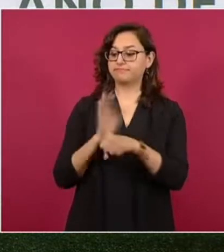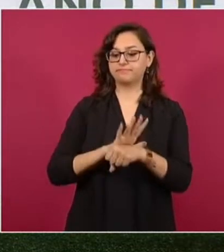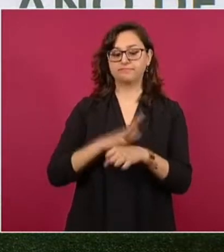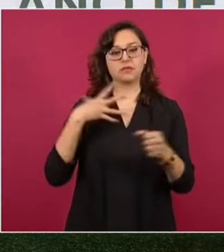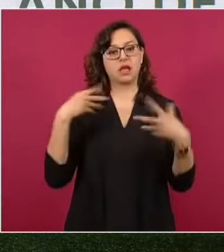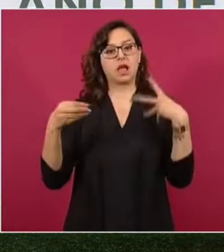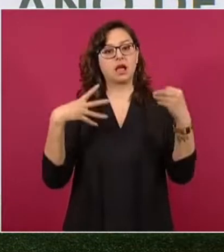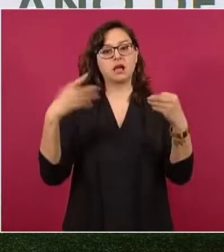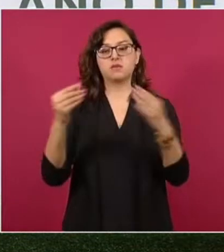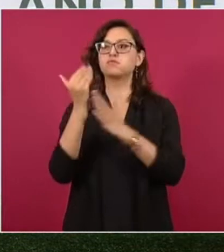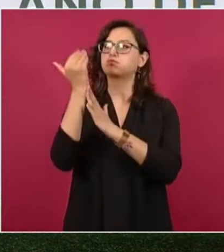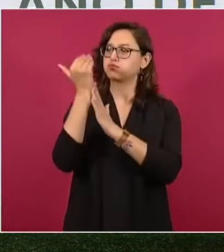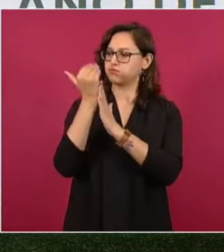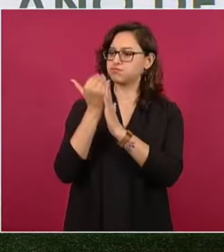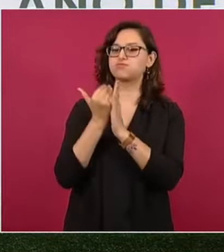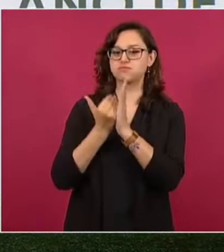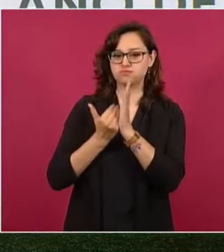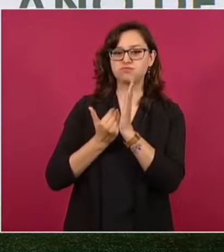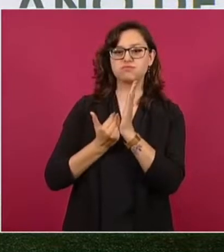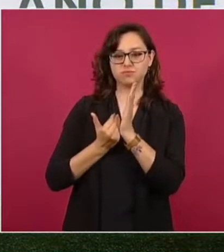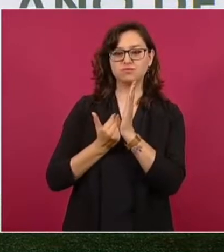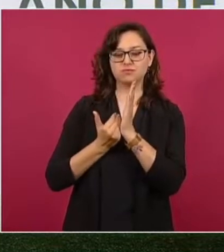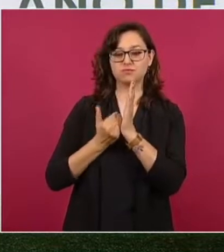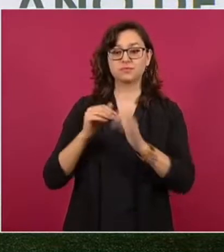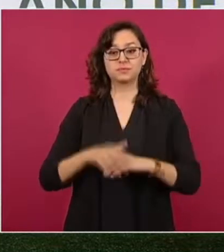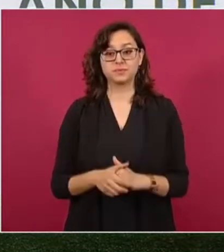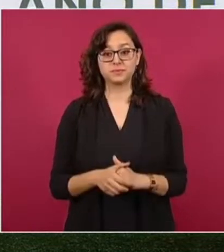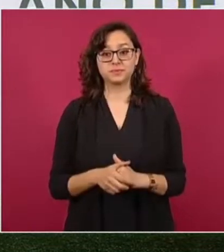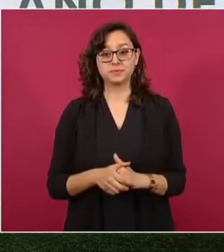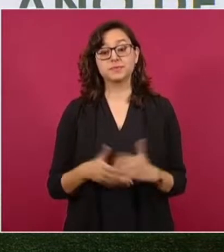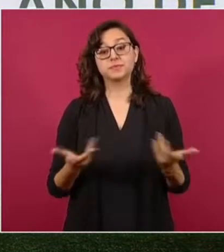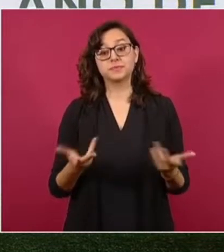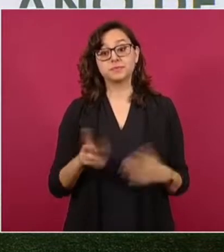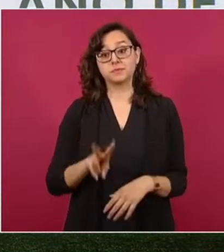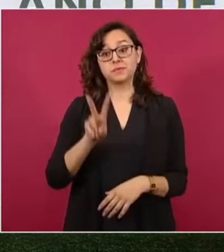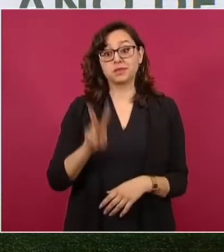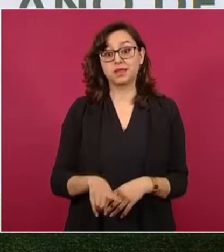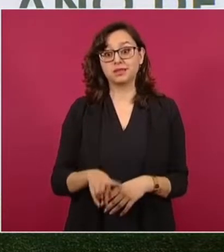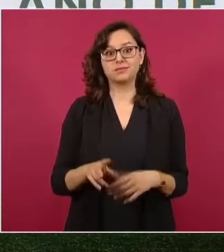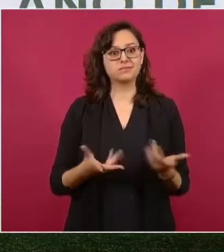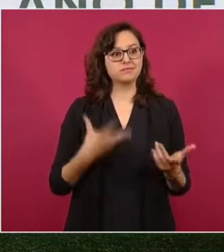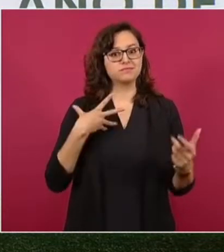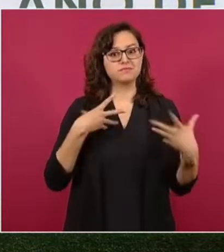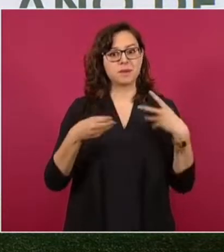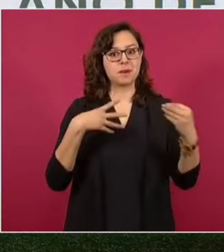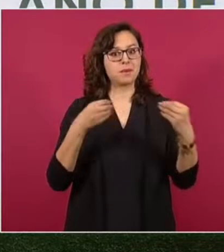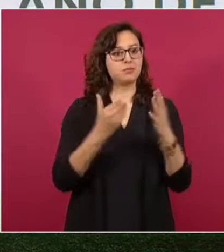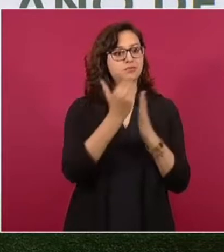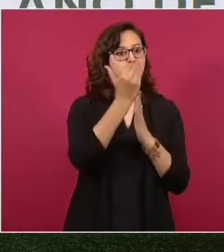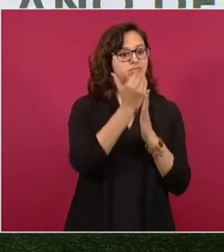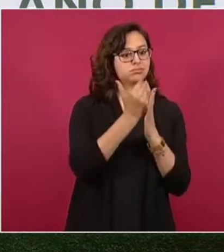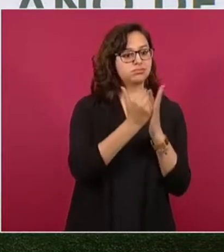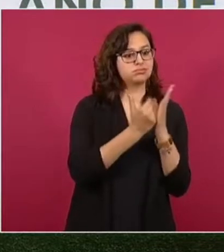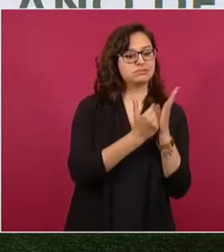Es cierto que otra causa externa, la invasión de Rusia a Ucrania,